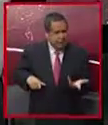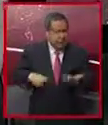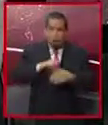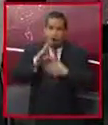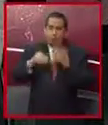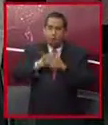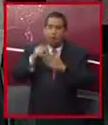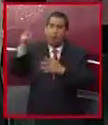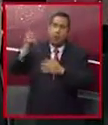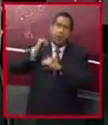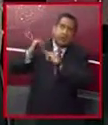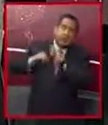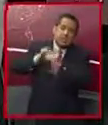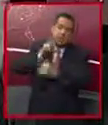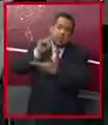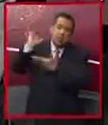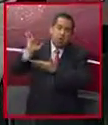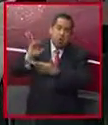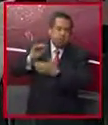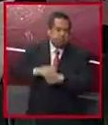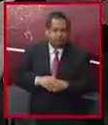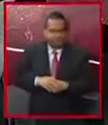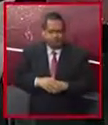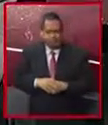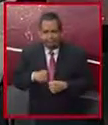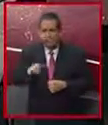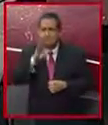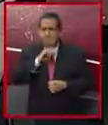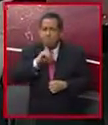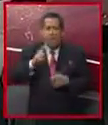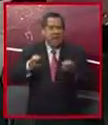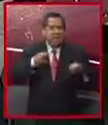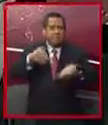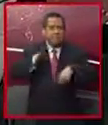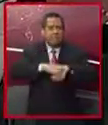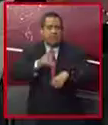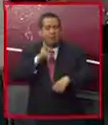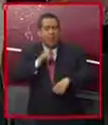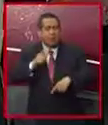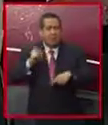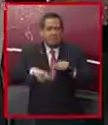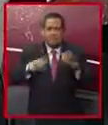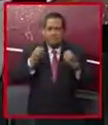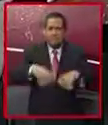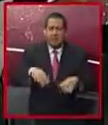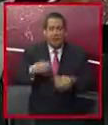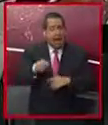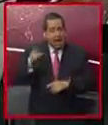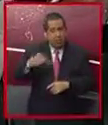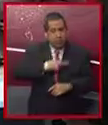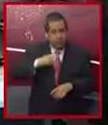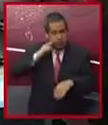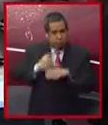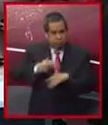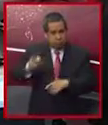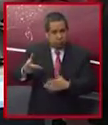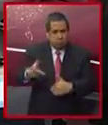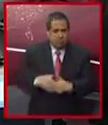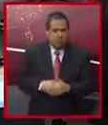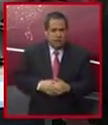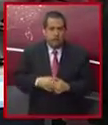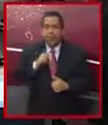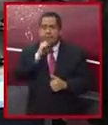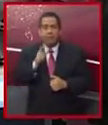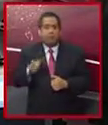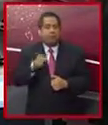con la baja en los precios del petróleo. Hay una mala administración de Pemex, hay desfalco en Pemex, y esas son cosas que ellos tienen que asumir, así como el